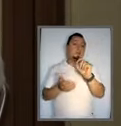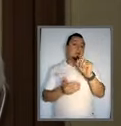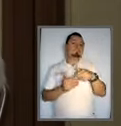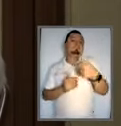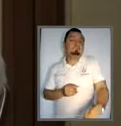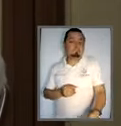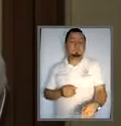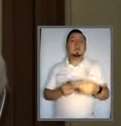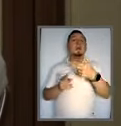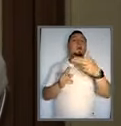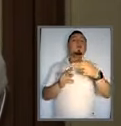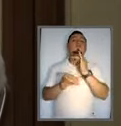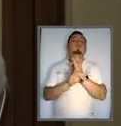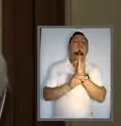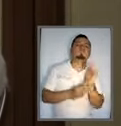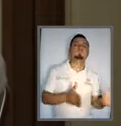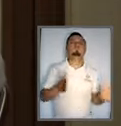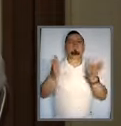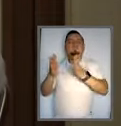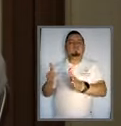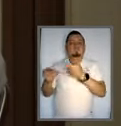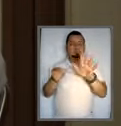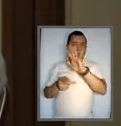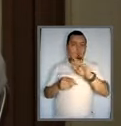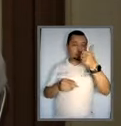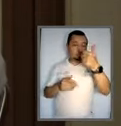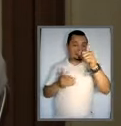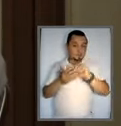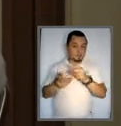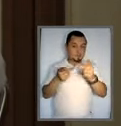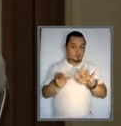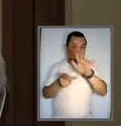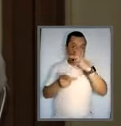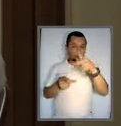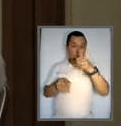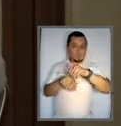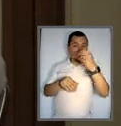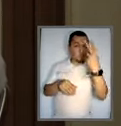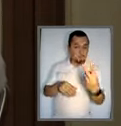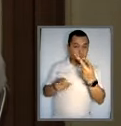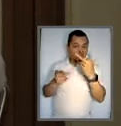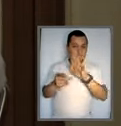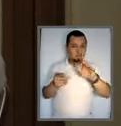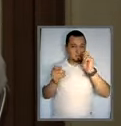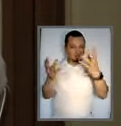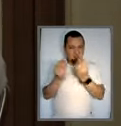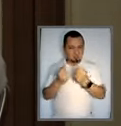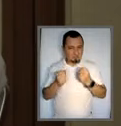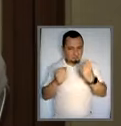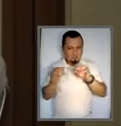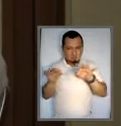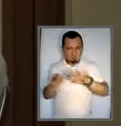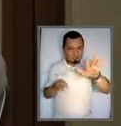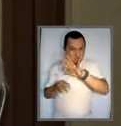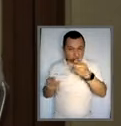en educación a la distancia. Nos estaremos preparando para el semestre 2 para empezar muy bien con sistemas fortalecidos de educación